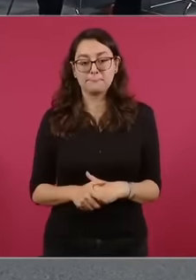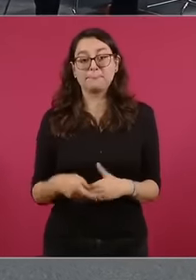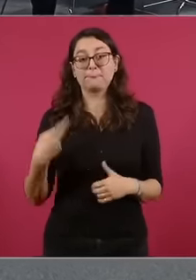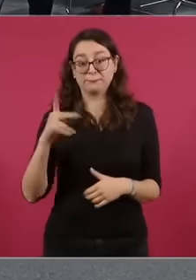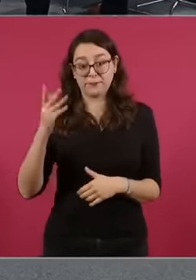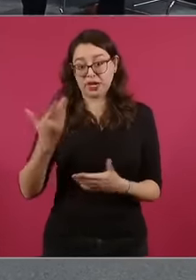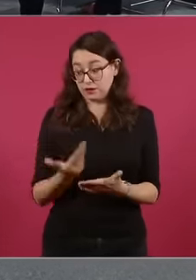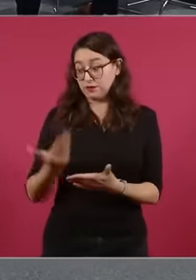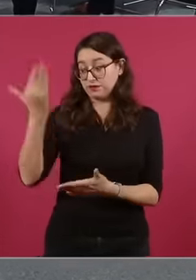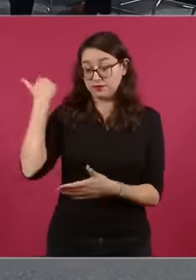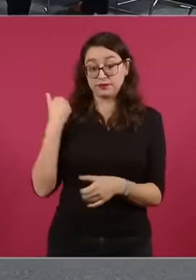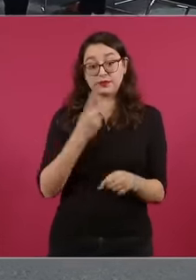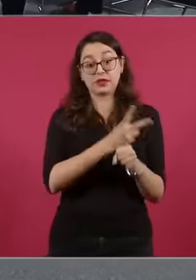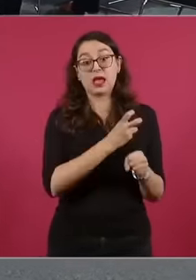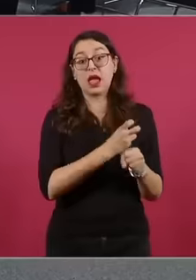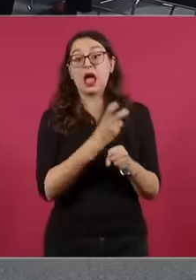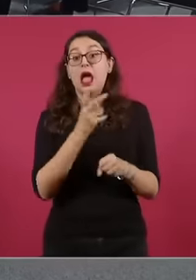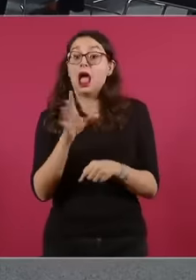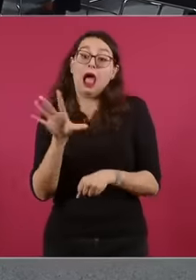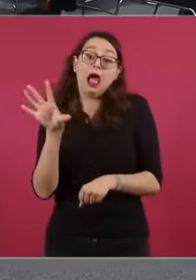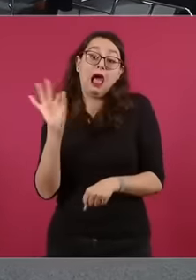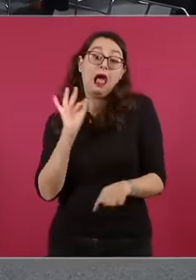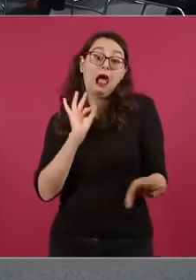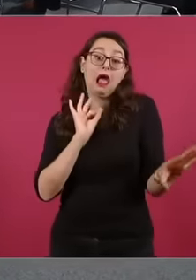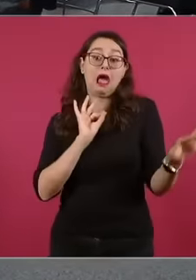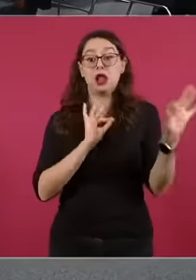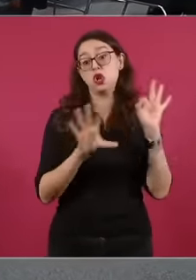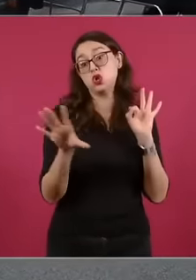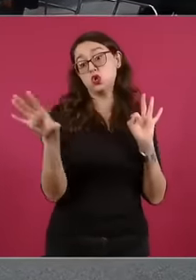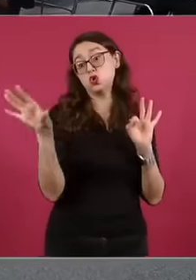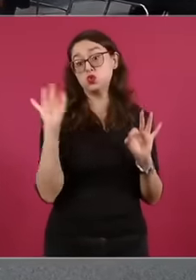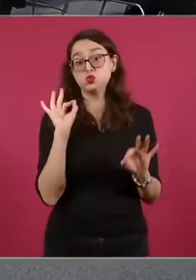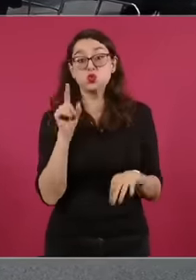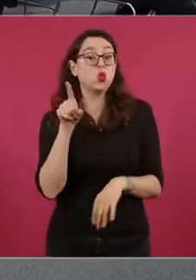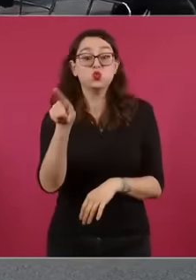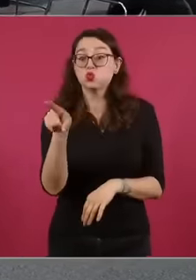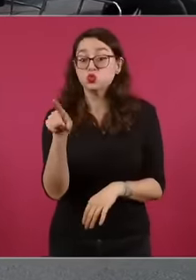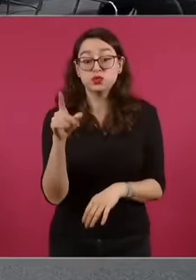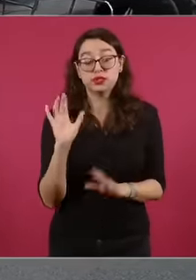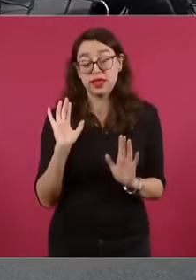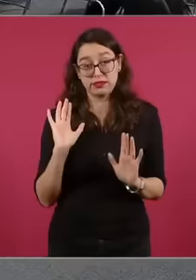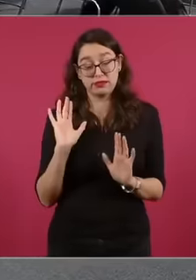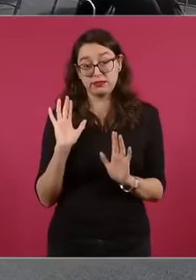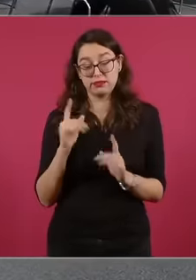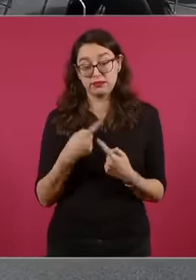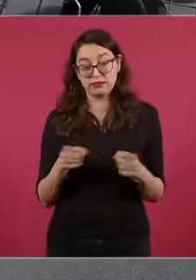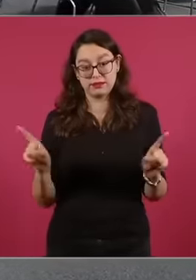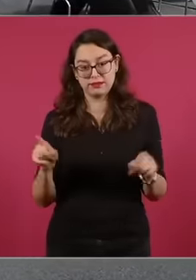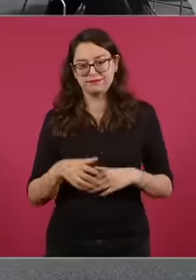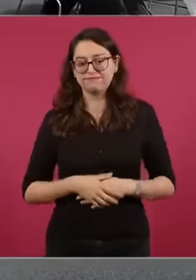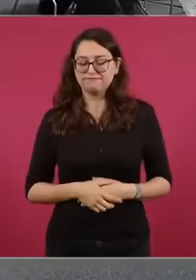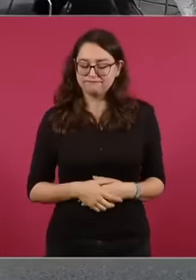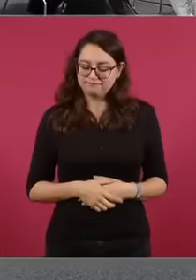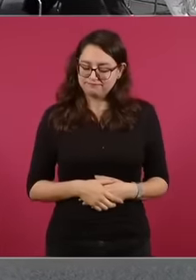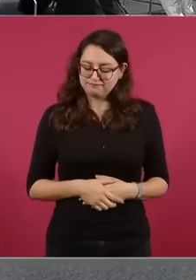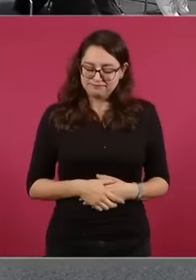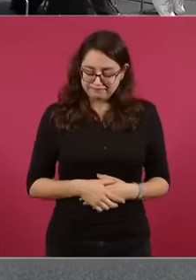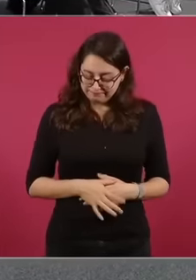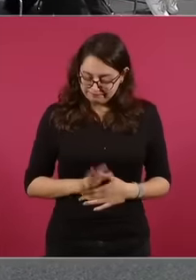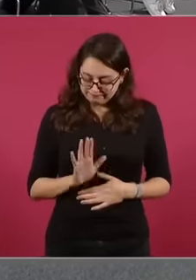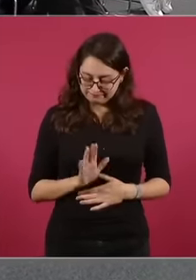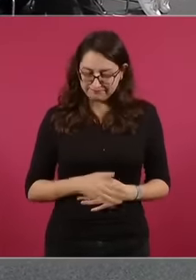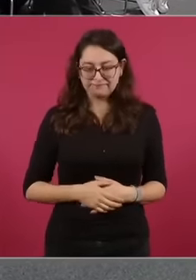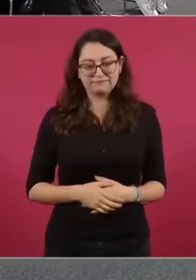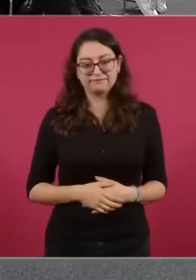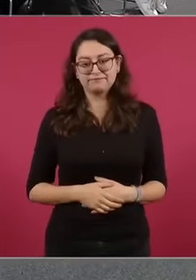eso. ¿A unos cuantos? Usted no dijo que a unos cuantos. Sí, yo respeto mucho, ¿no?, tu